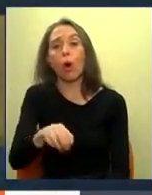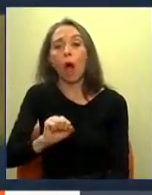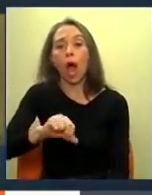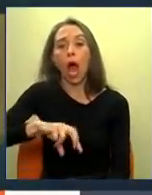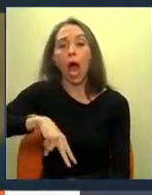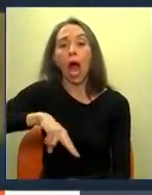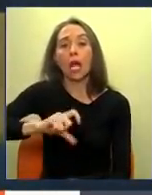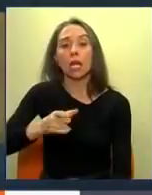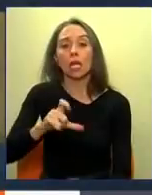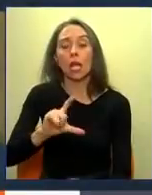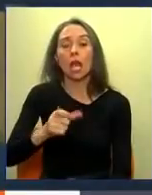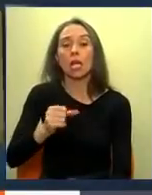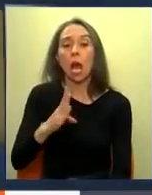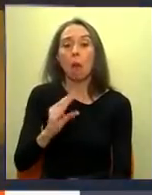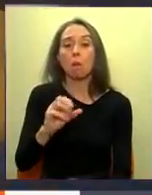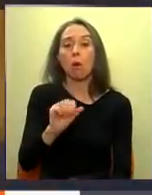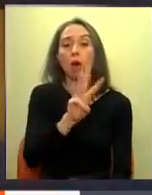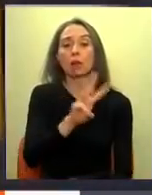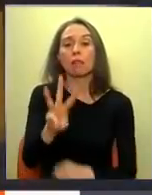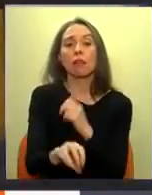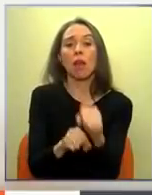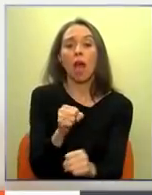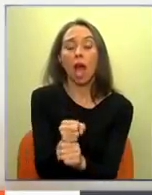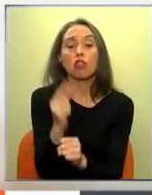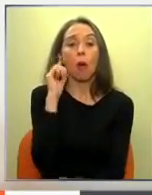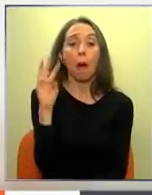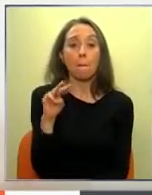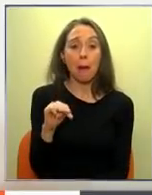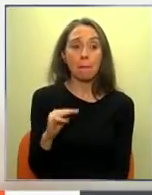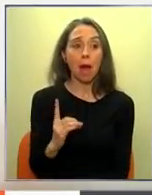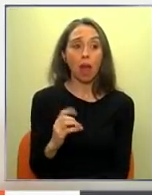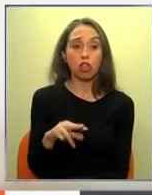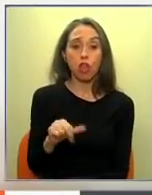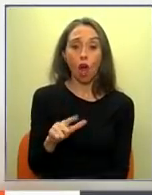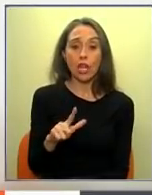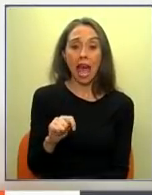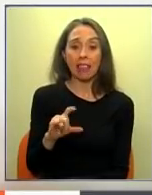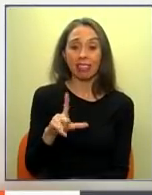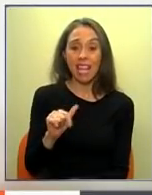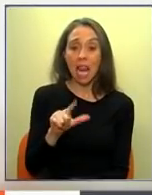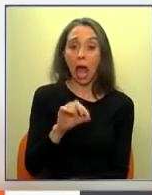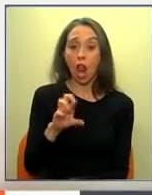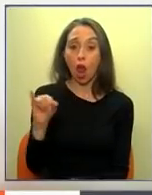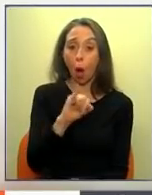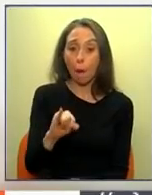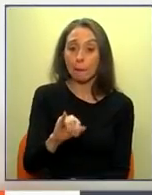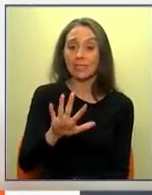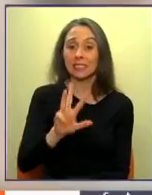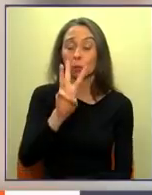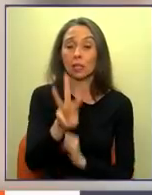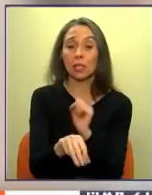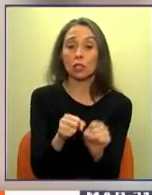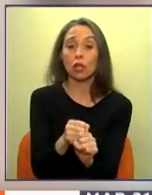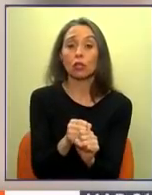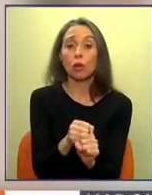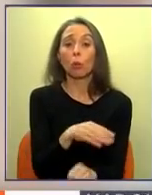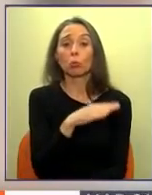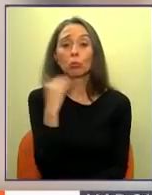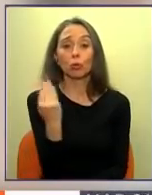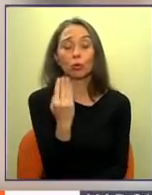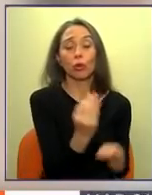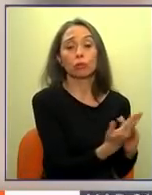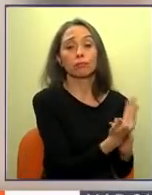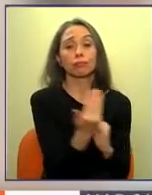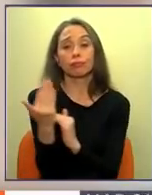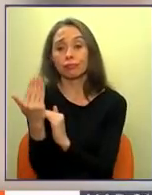de 33 años de edad. Su madre, Donatila López Olivares, de 53 años, murió cuando era atendida